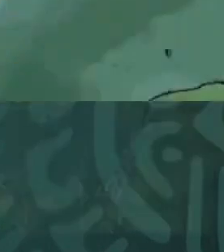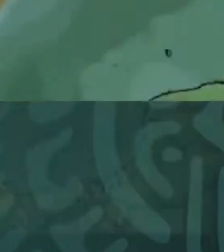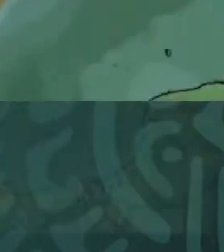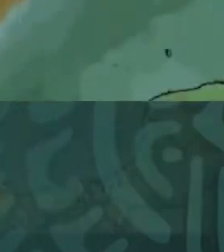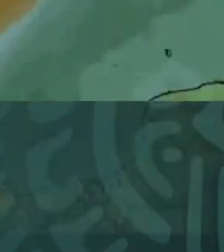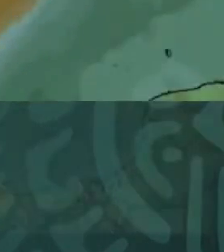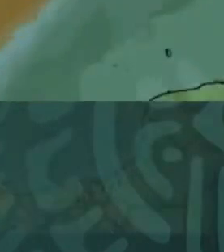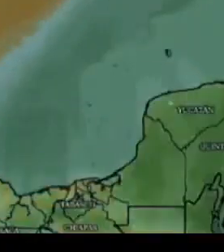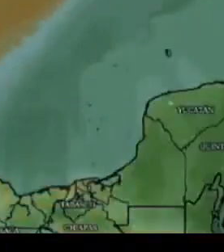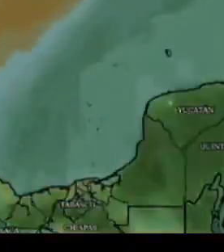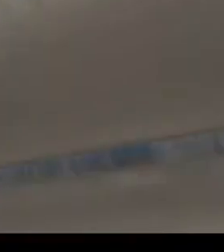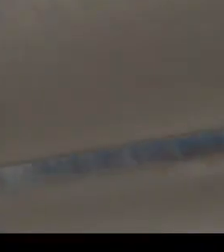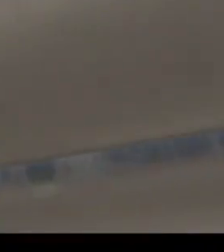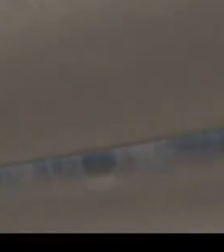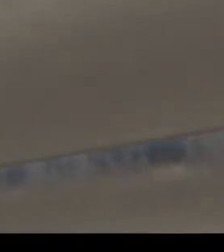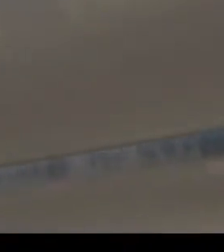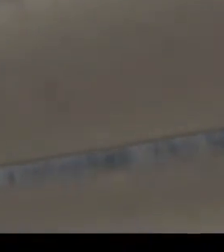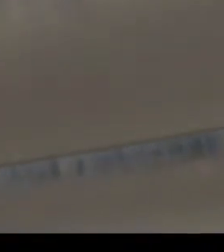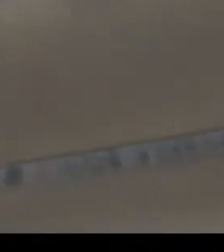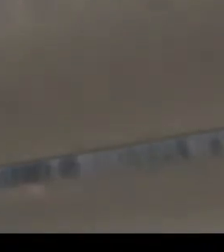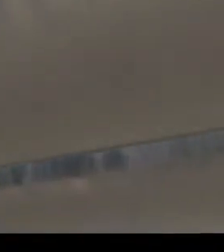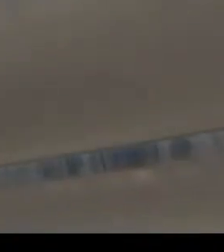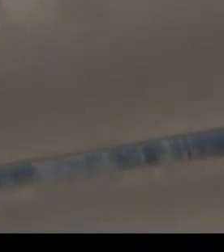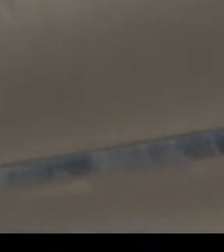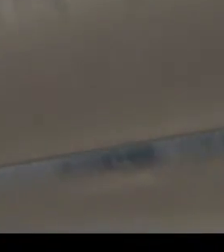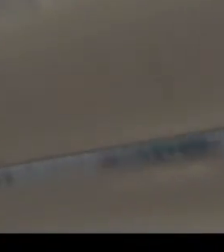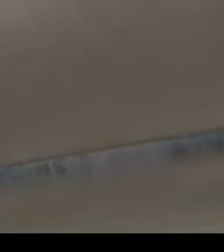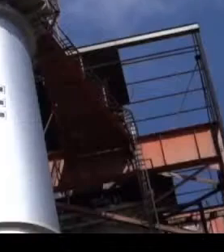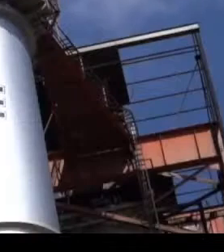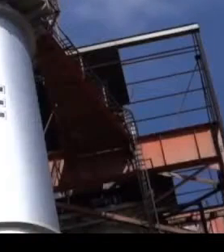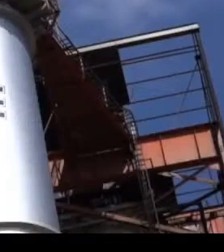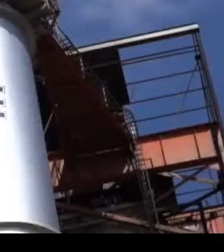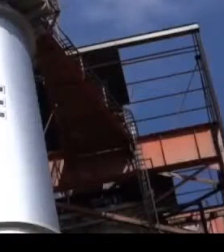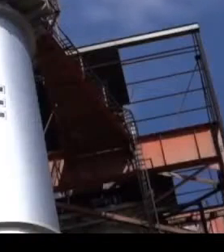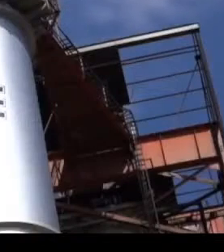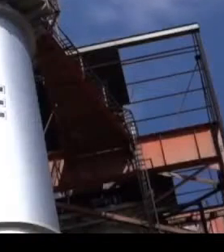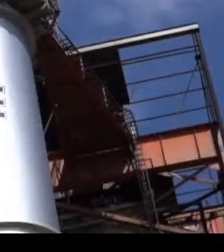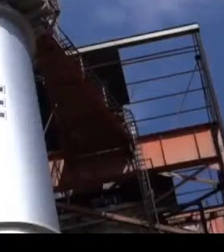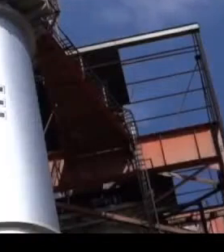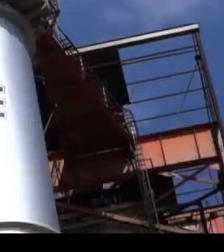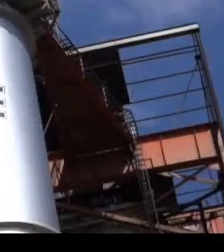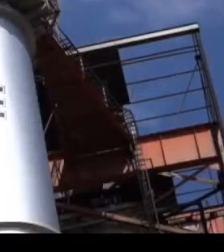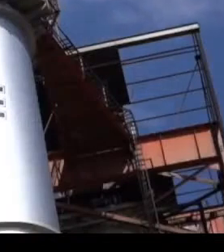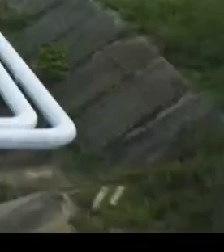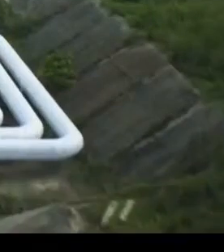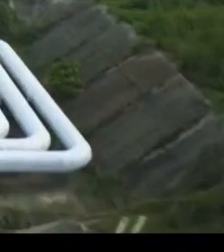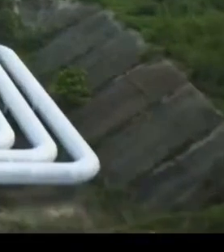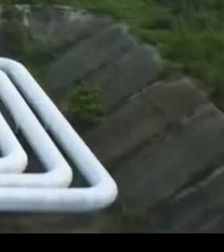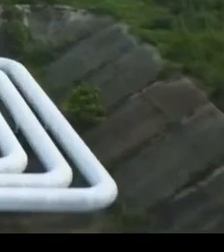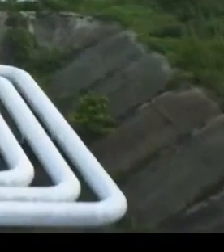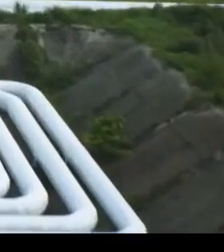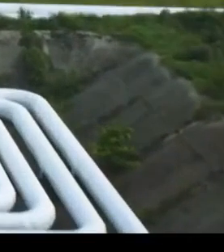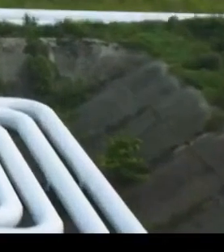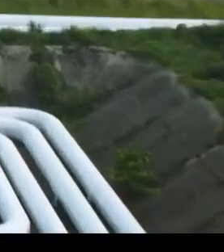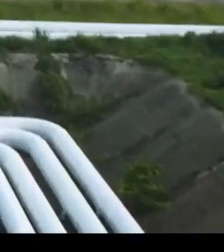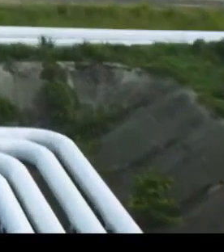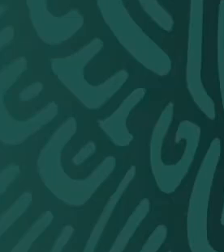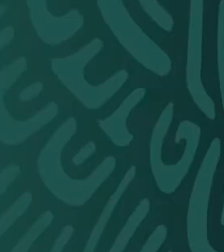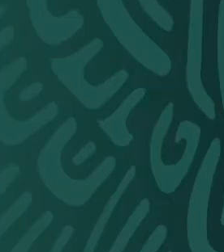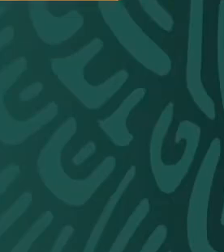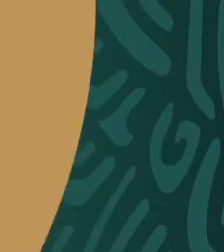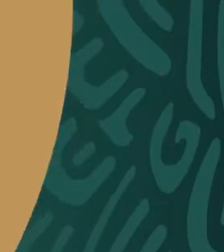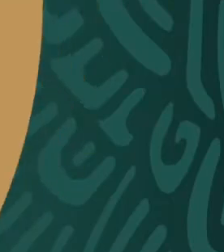norte, el presidente López Obrador explicó los detalles que causaron la interrupción de energía eléctrica en el país.